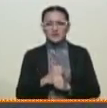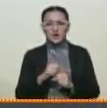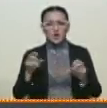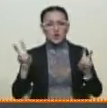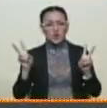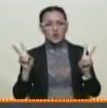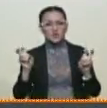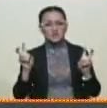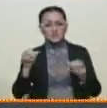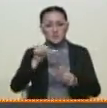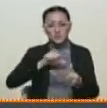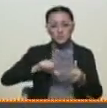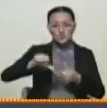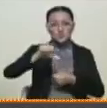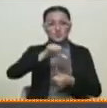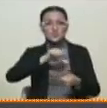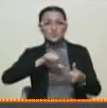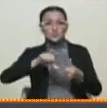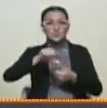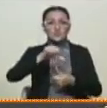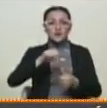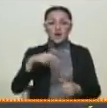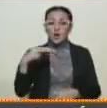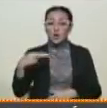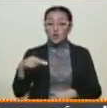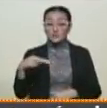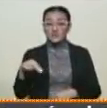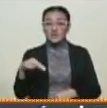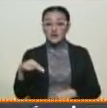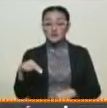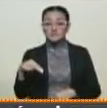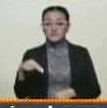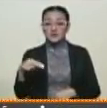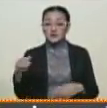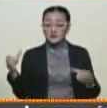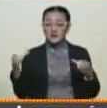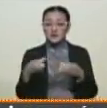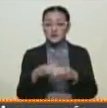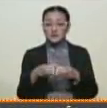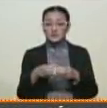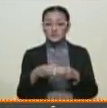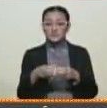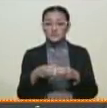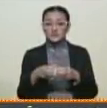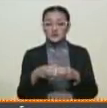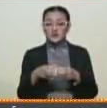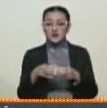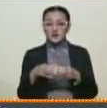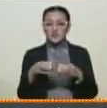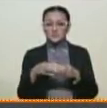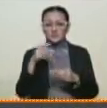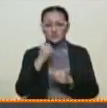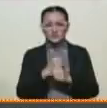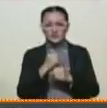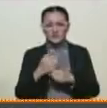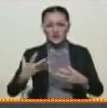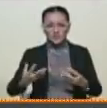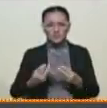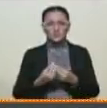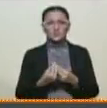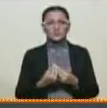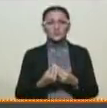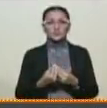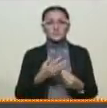temas de cooperación. En noviembre entonces se reunirá la comisión de trabajo conjunto.